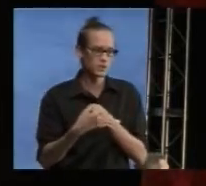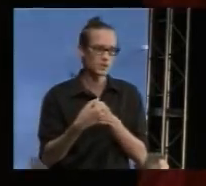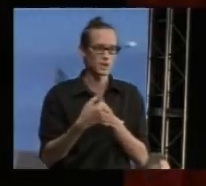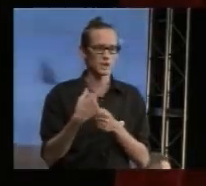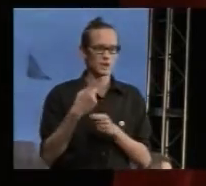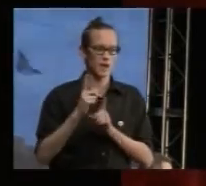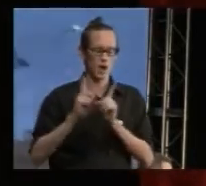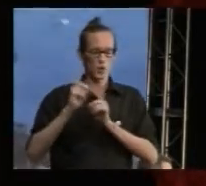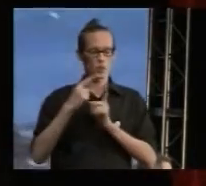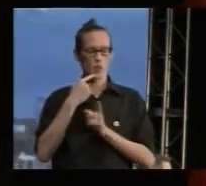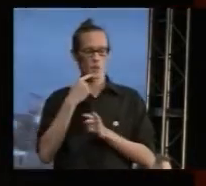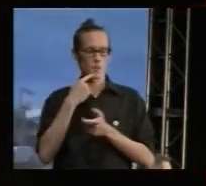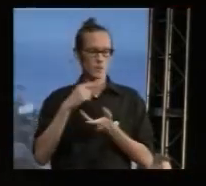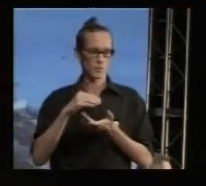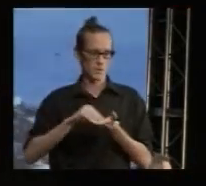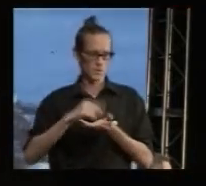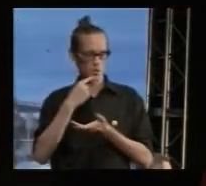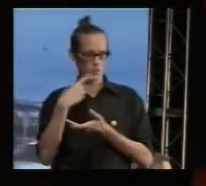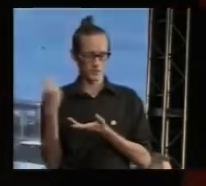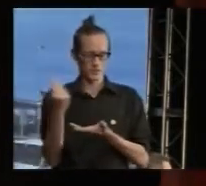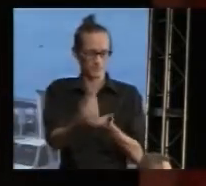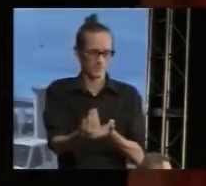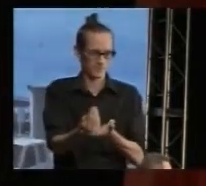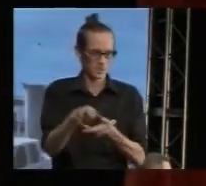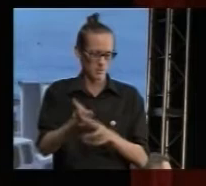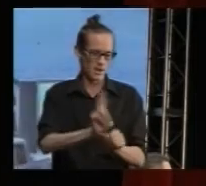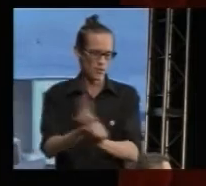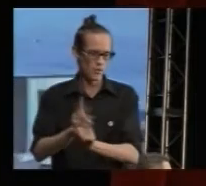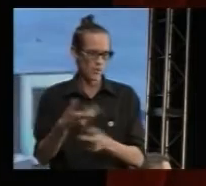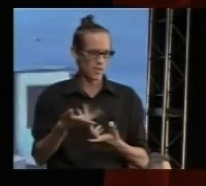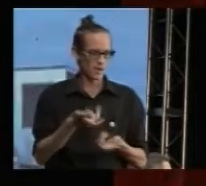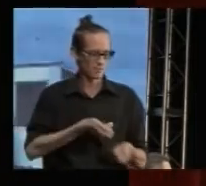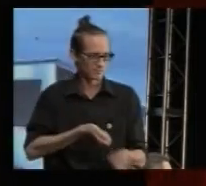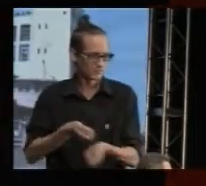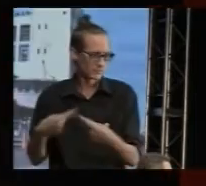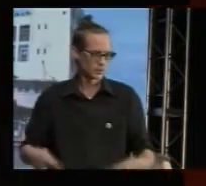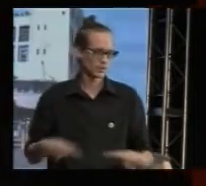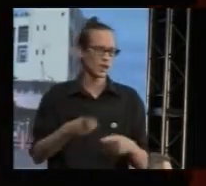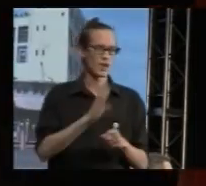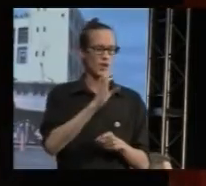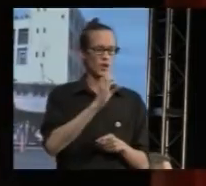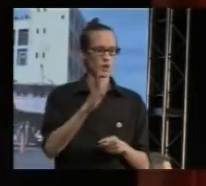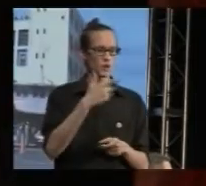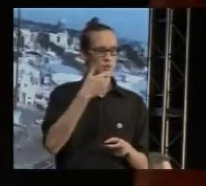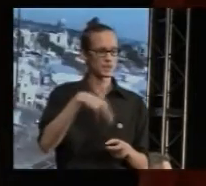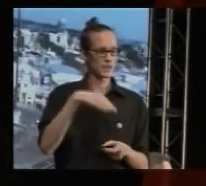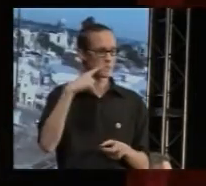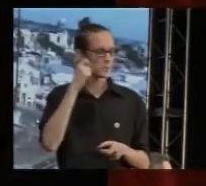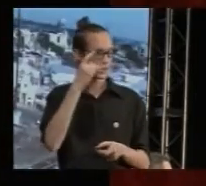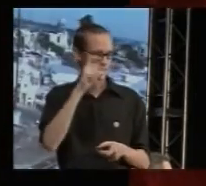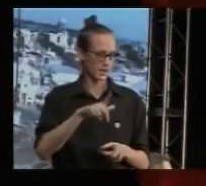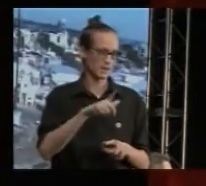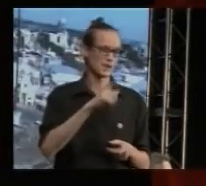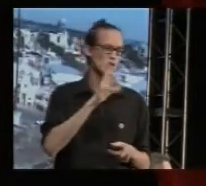empleados municipales para su mantenimiento, esto es de gran ayuda, y han adherido clubes como San Miguel, Peñarol, Sportivo Urquiza,